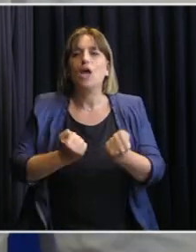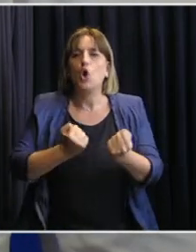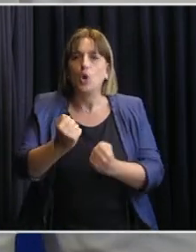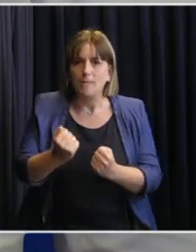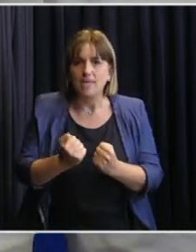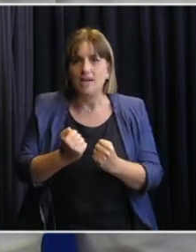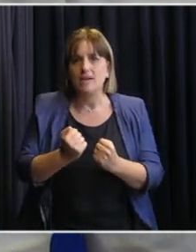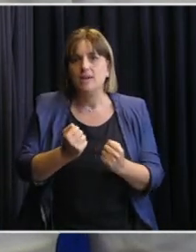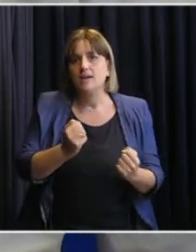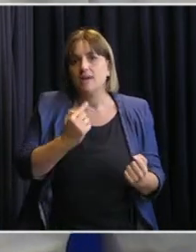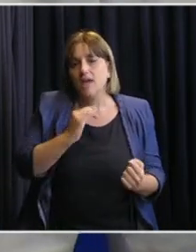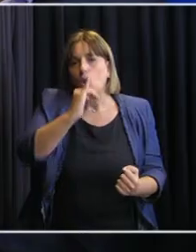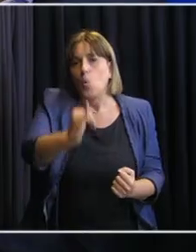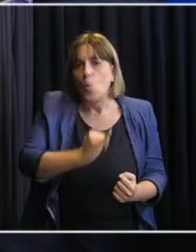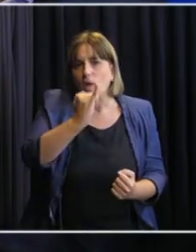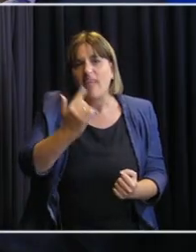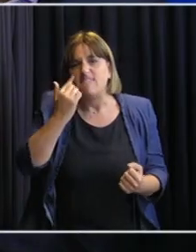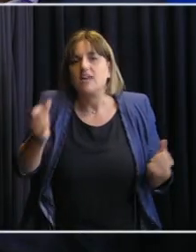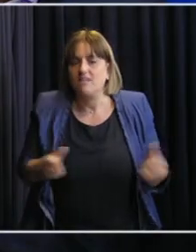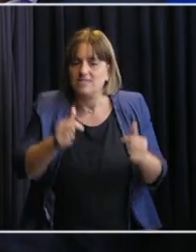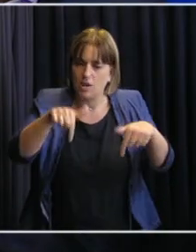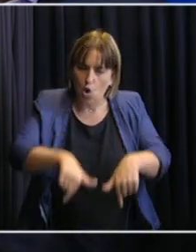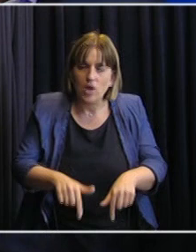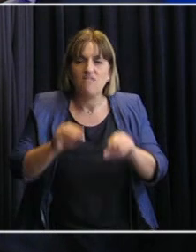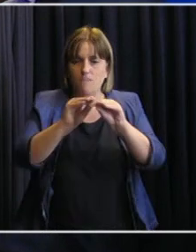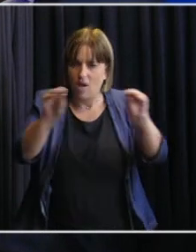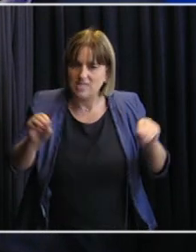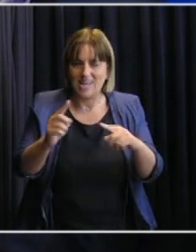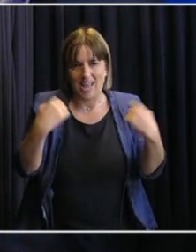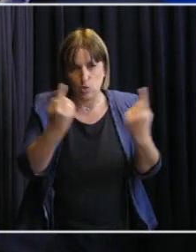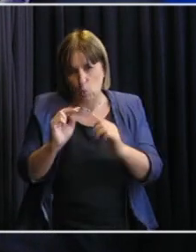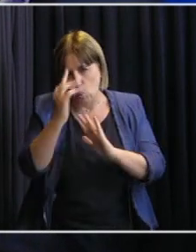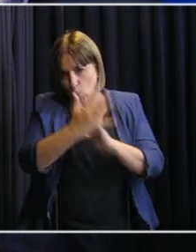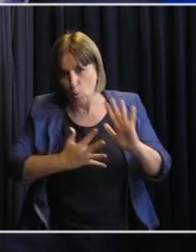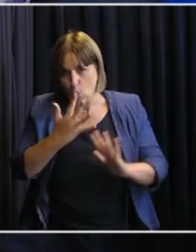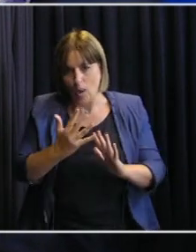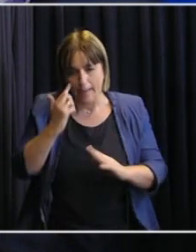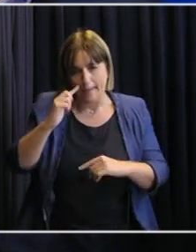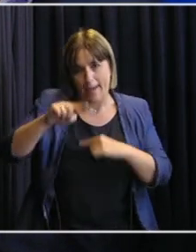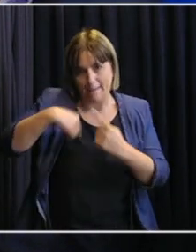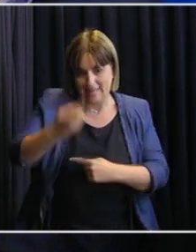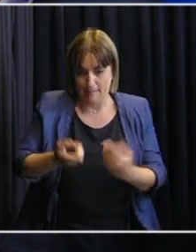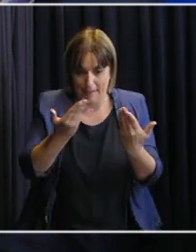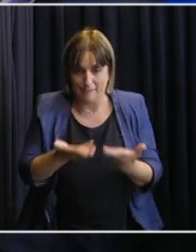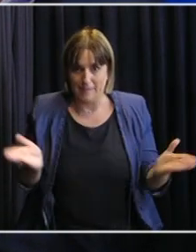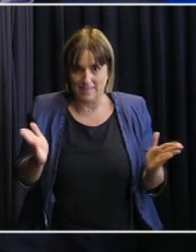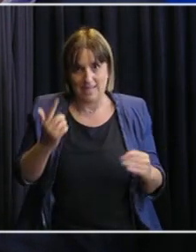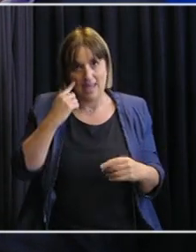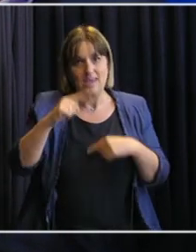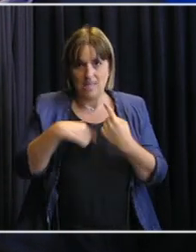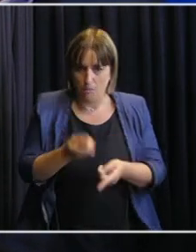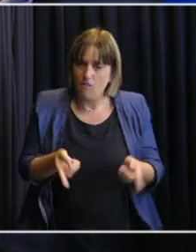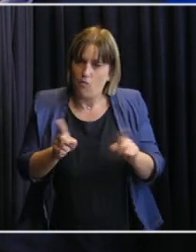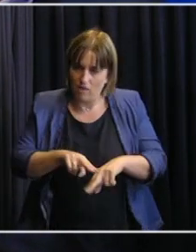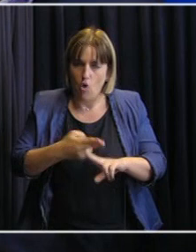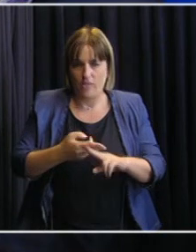que relate las medidas que hoy vamos a informar a la población se van a tomar a partir de mañana y podrá continuar en nuestra